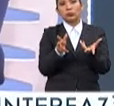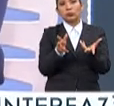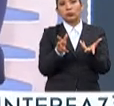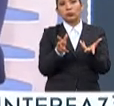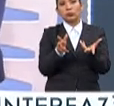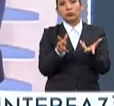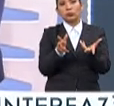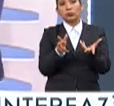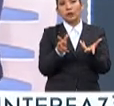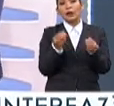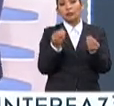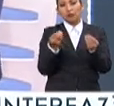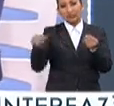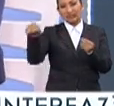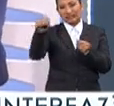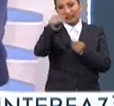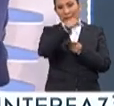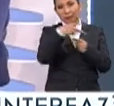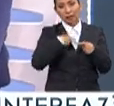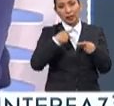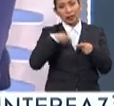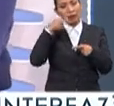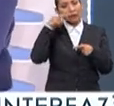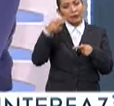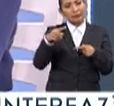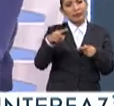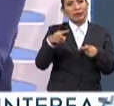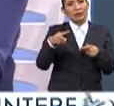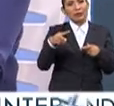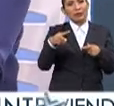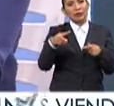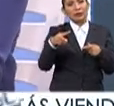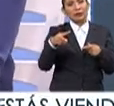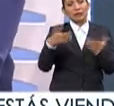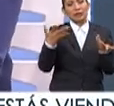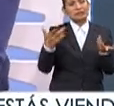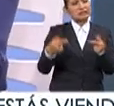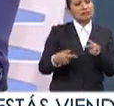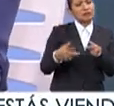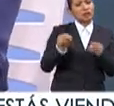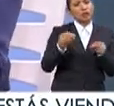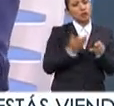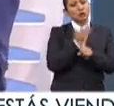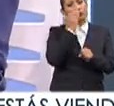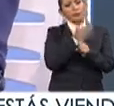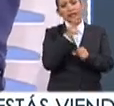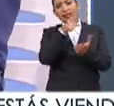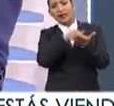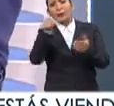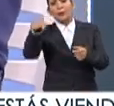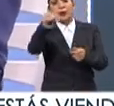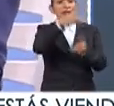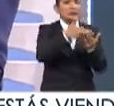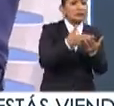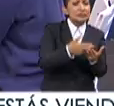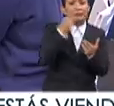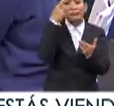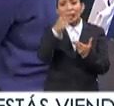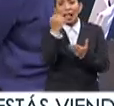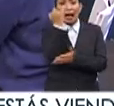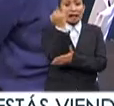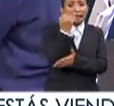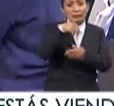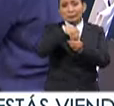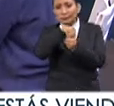cómo decirlo muchas personas se vieron en este en este dilema de que no hay suficientes lugares en los